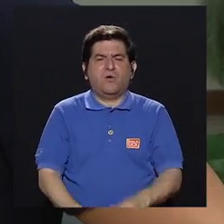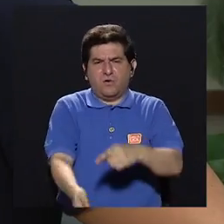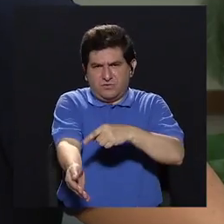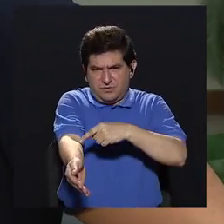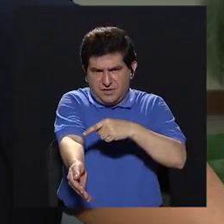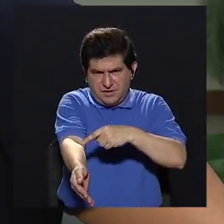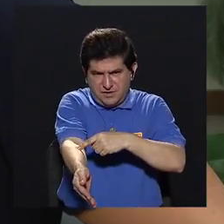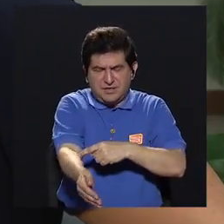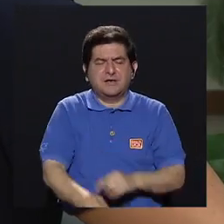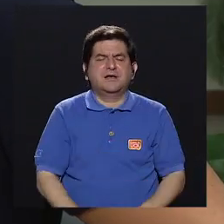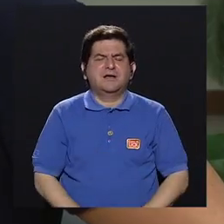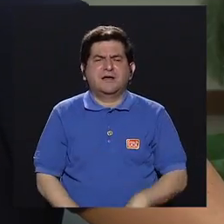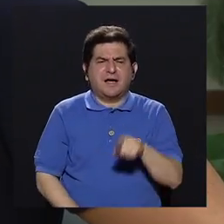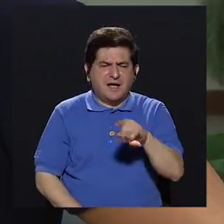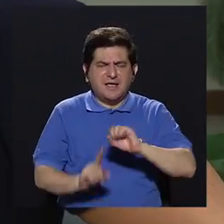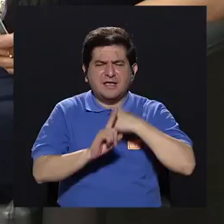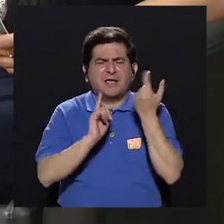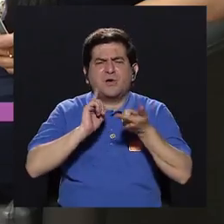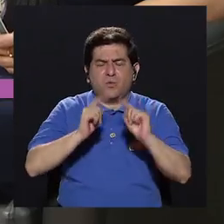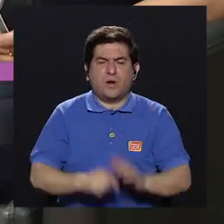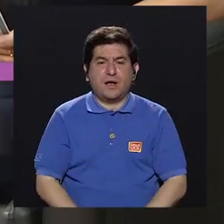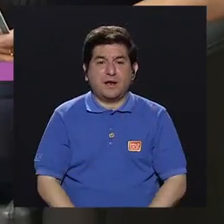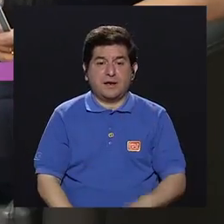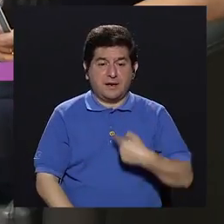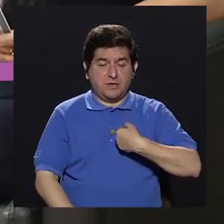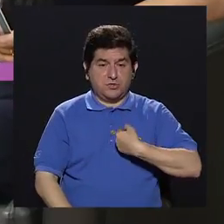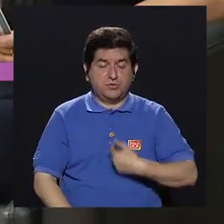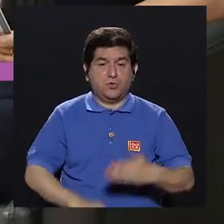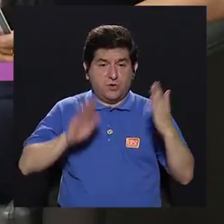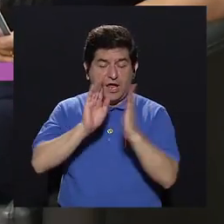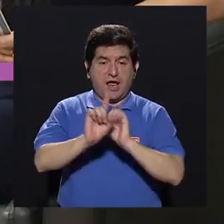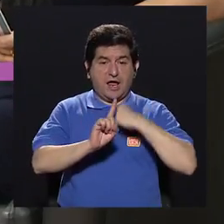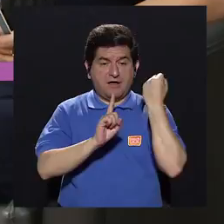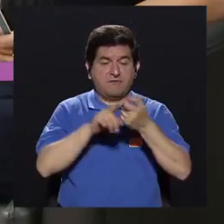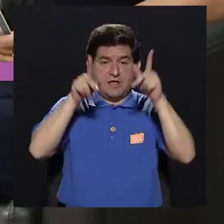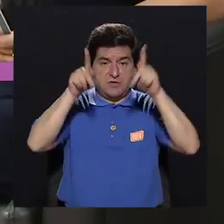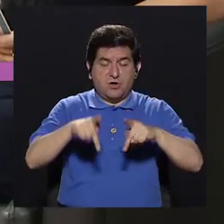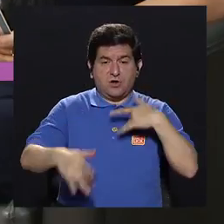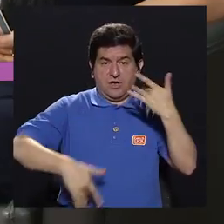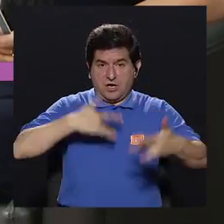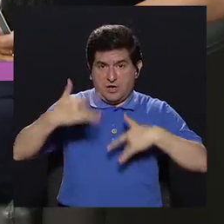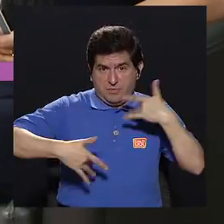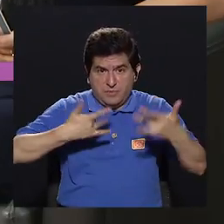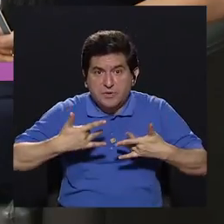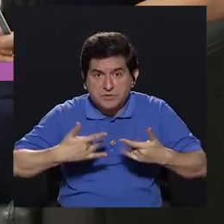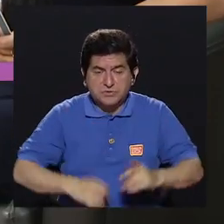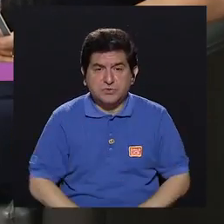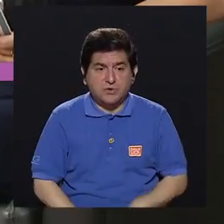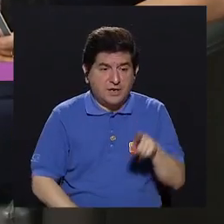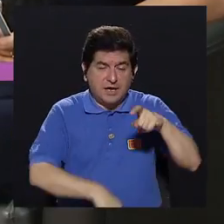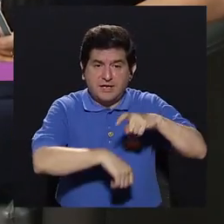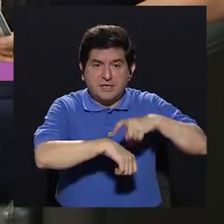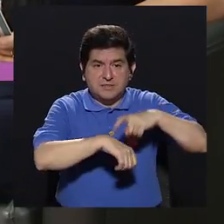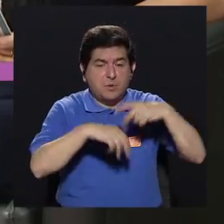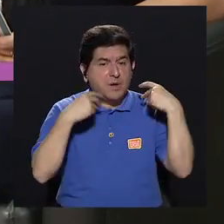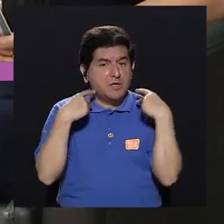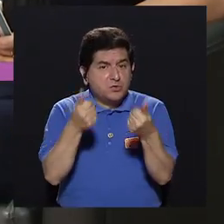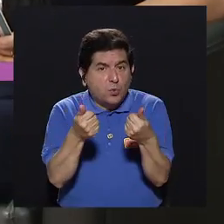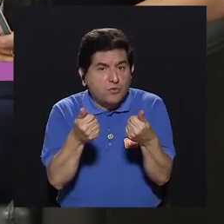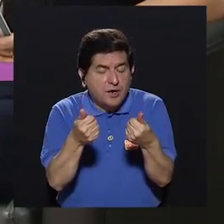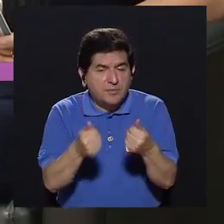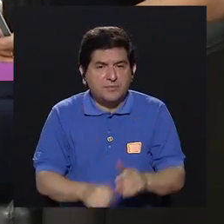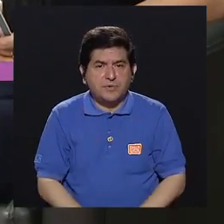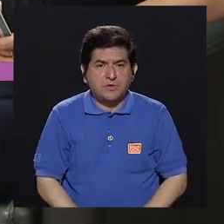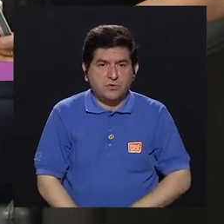lo que la gente conoce como el azúcar en la sangre. Pero si estoy frente al evento y la persona empieza a presentar síntomas y es el momento de correr,